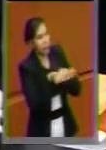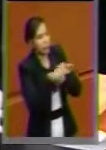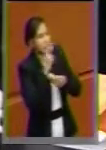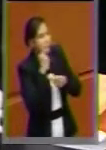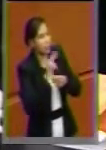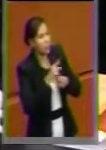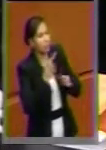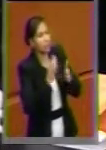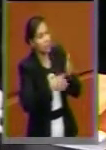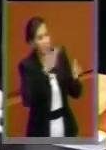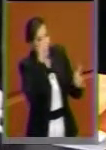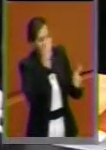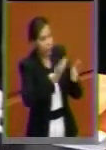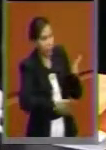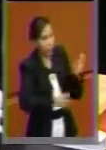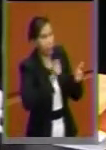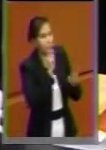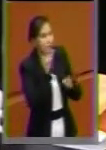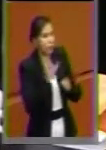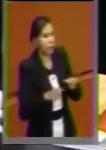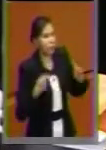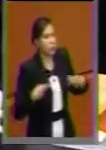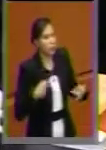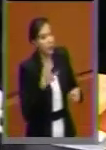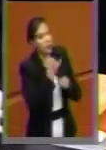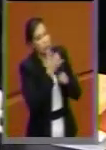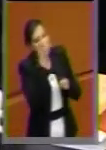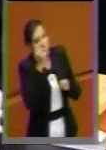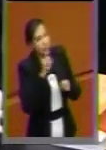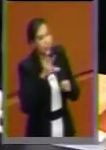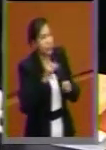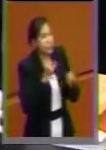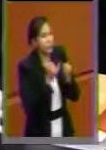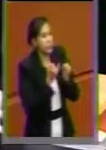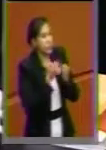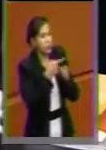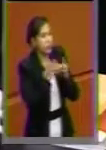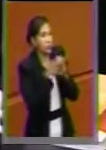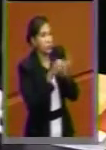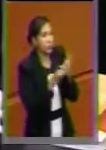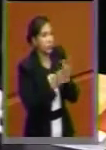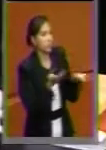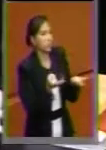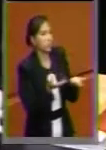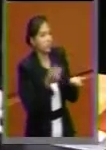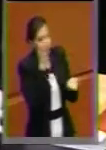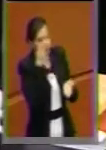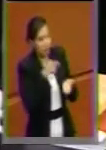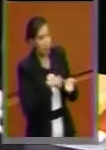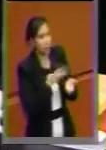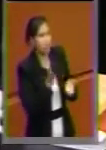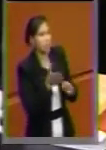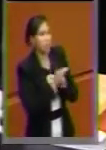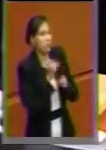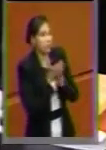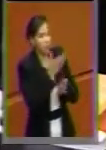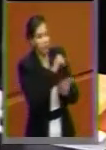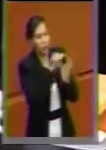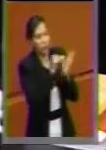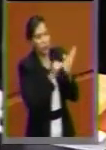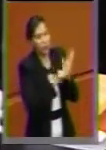viola la presunción de inocencia pero incluso prácticamente dicen que es un sacrilegio tocar el artículo 19